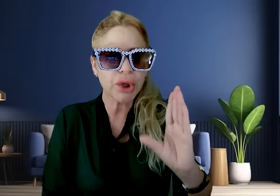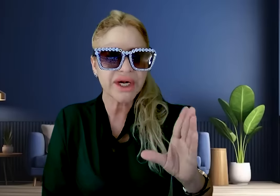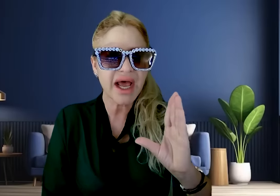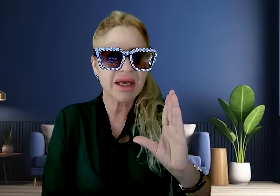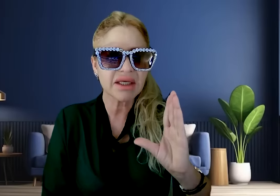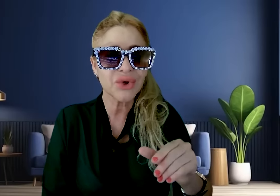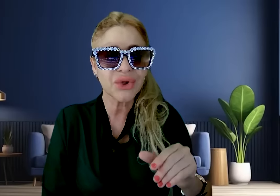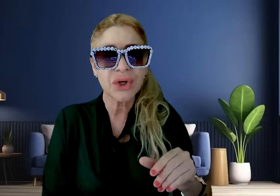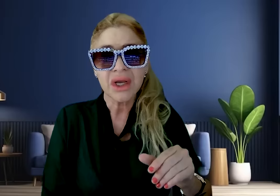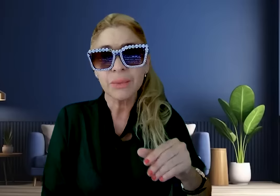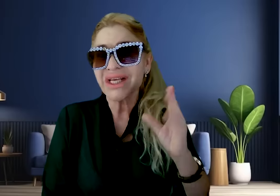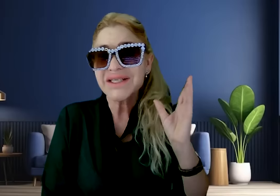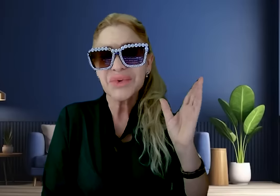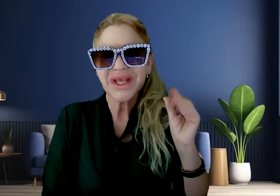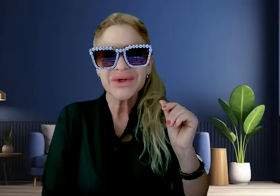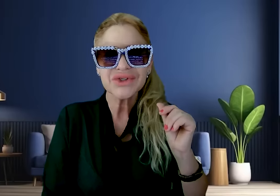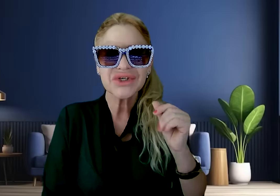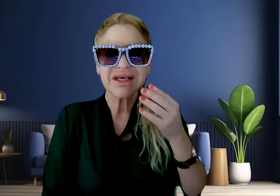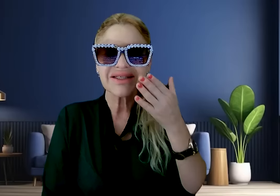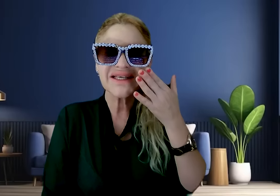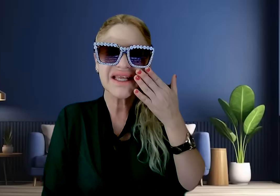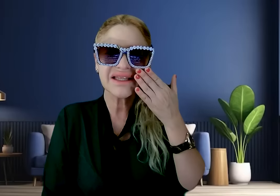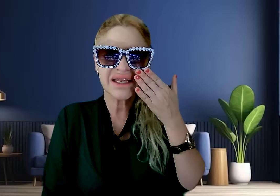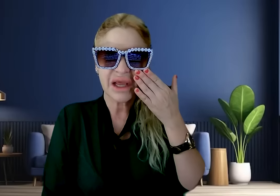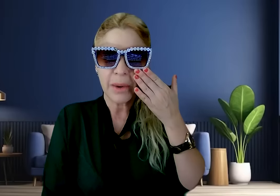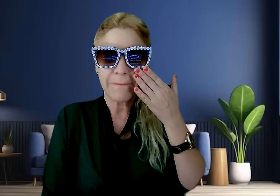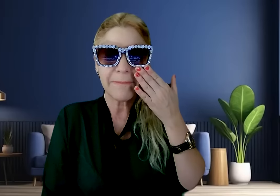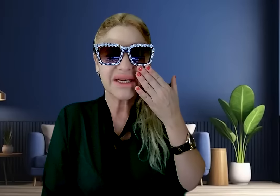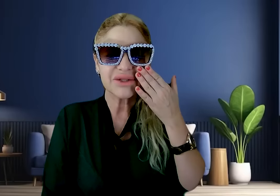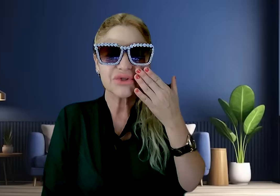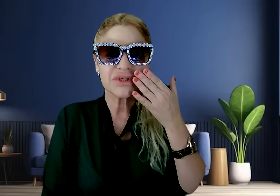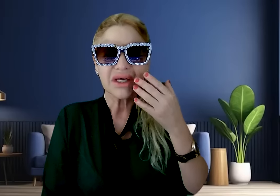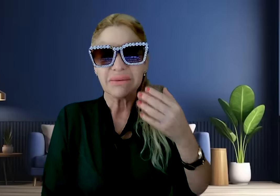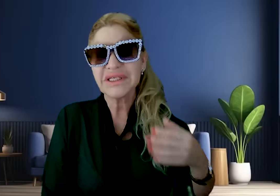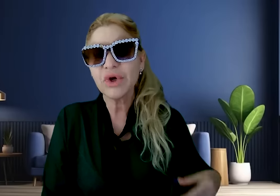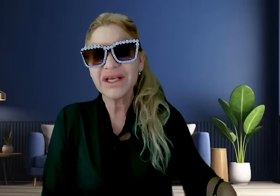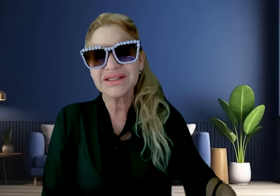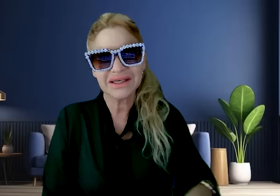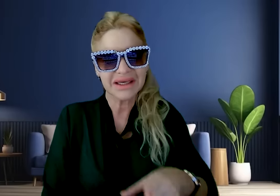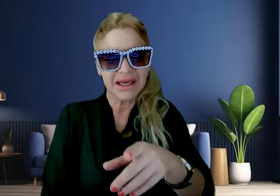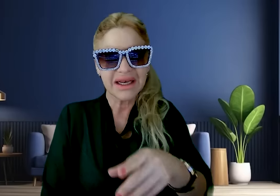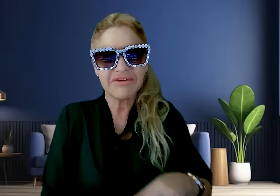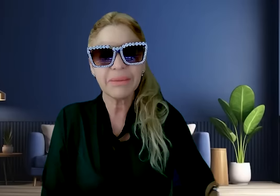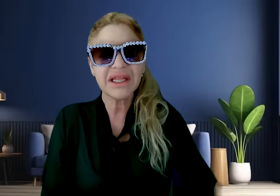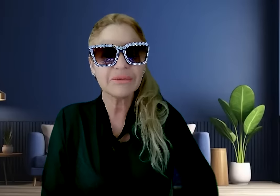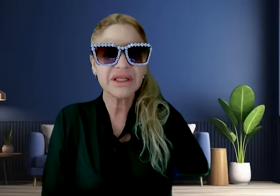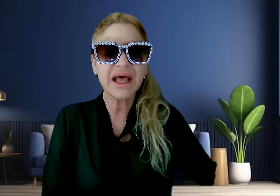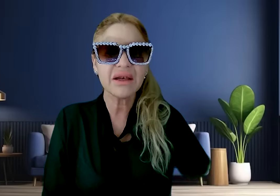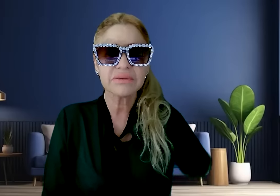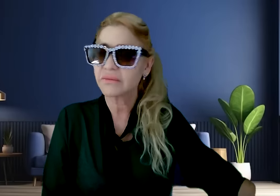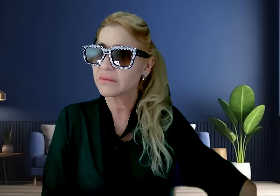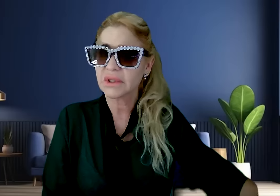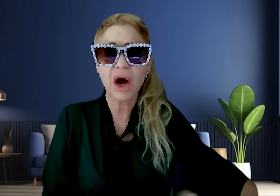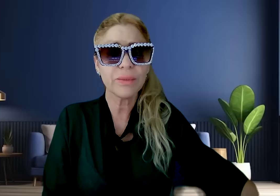con correa y todo, porque según ellos se sienten perritos. Mis amores, la enfermedad